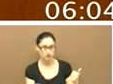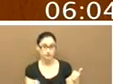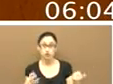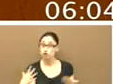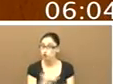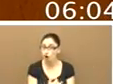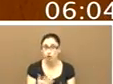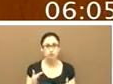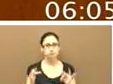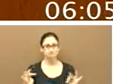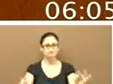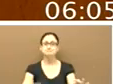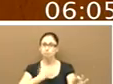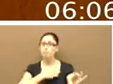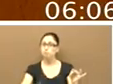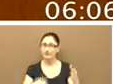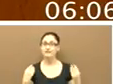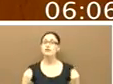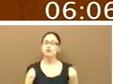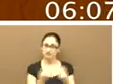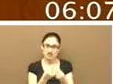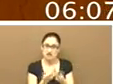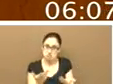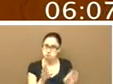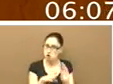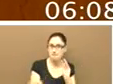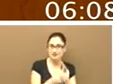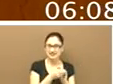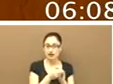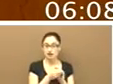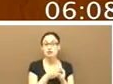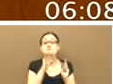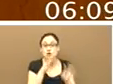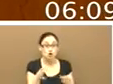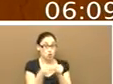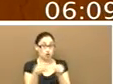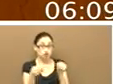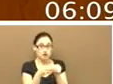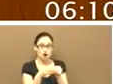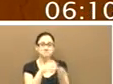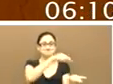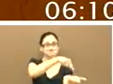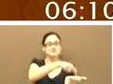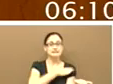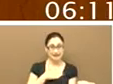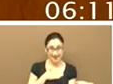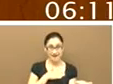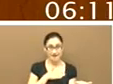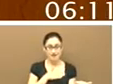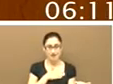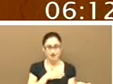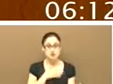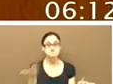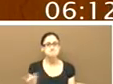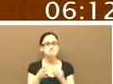sí y se complementan y además responden a las exigencias de un consumidor que dispone cada